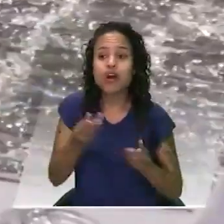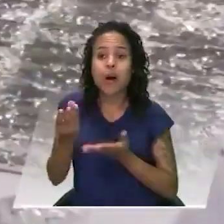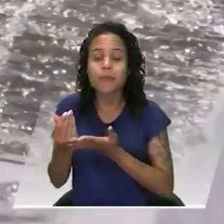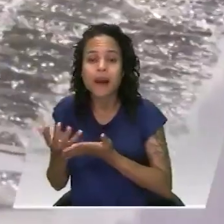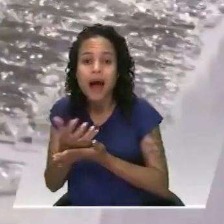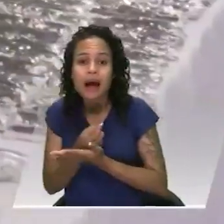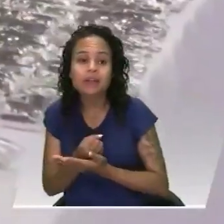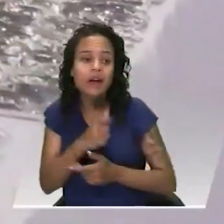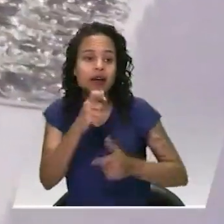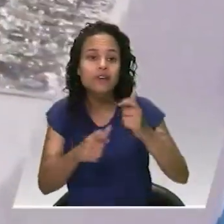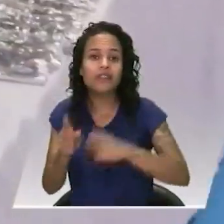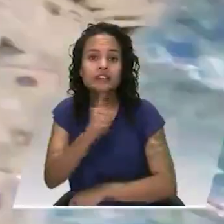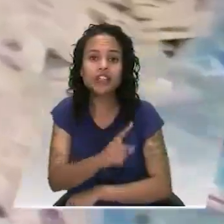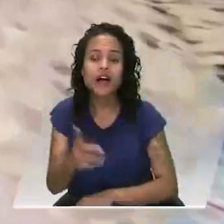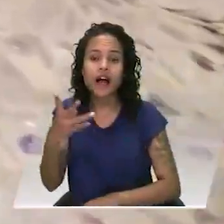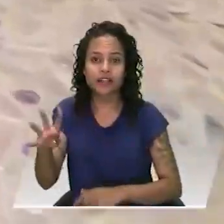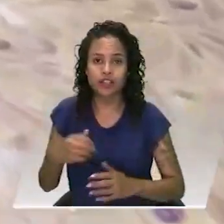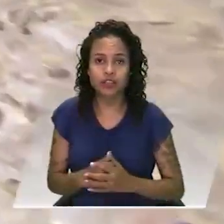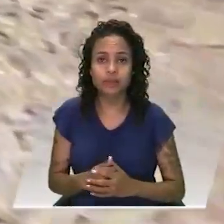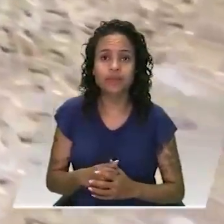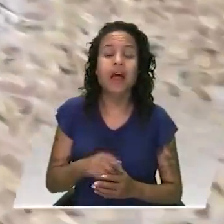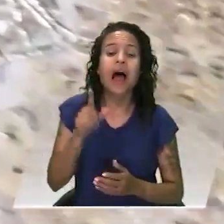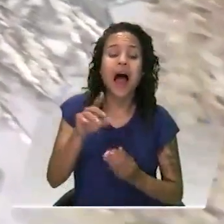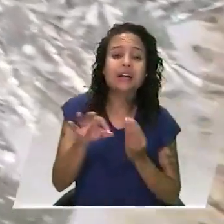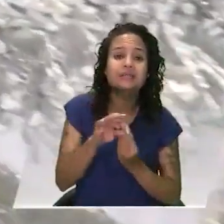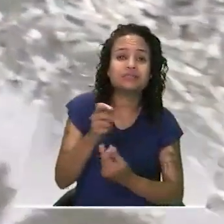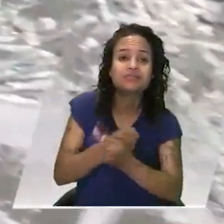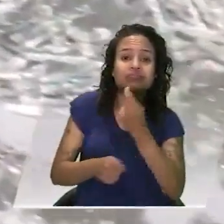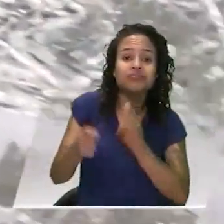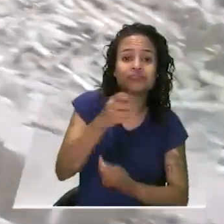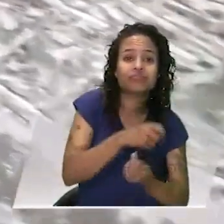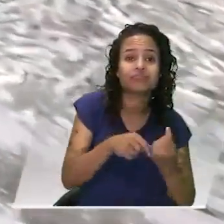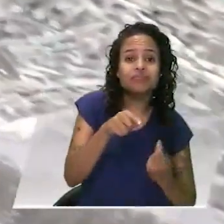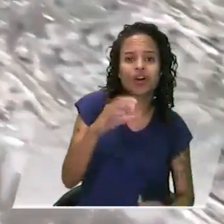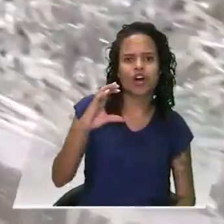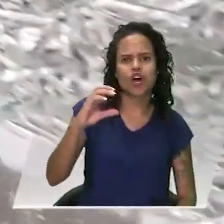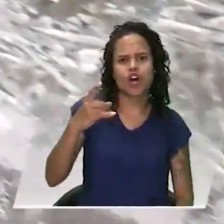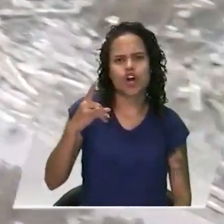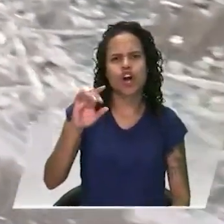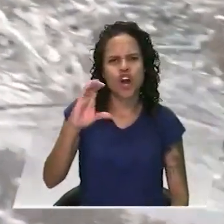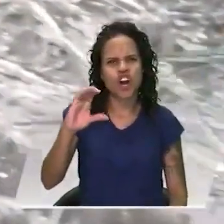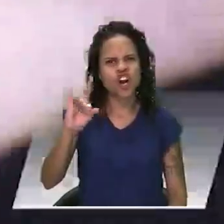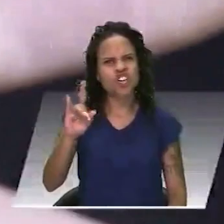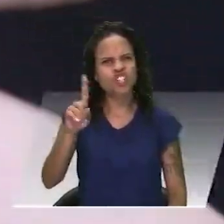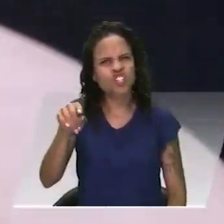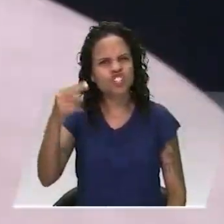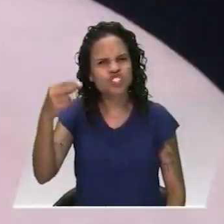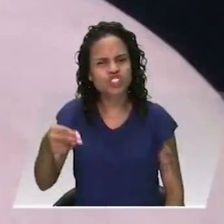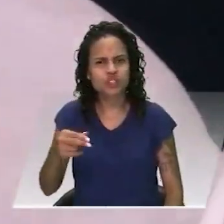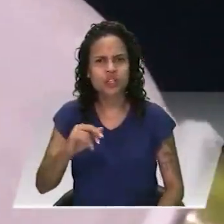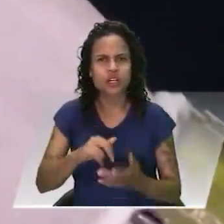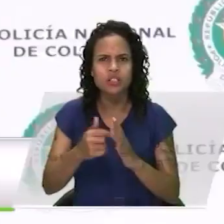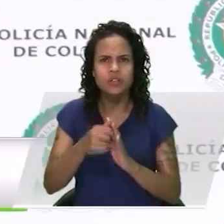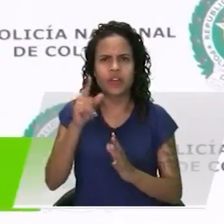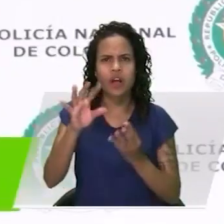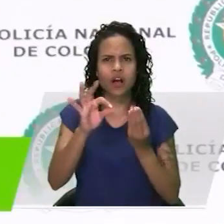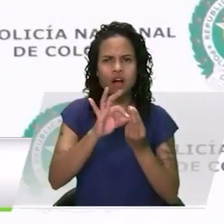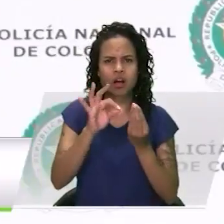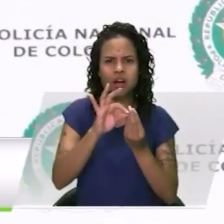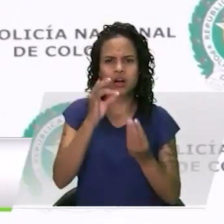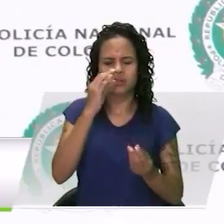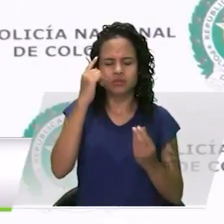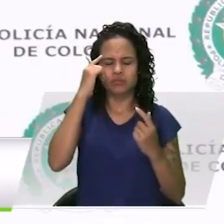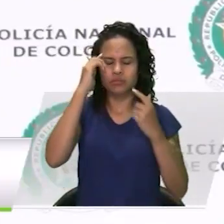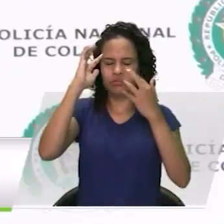entre las sustancias que comercializaban en este municipio se encontraba el c una variedad de cannabis que produce un fuerte efecto psicodélico hoy después de